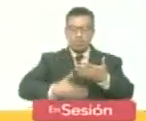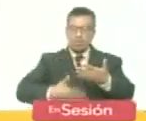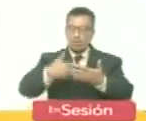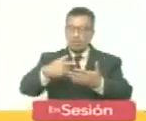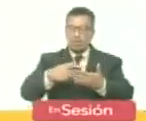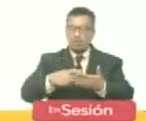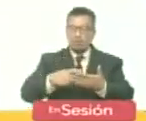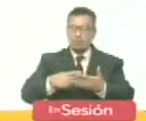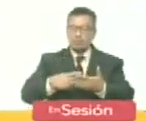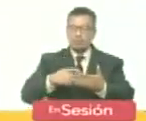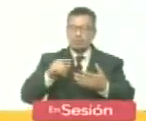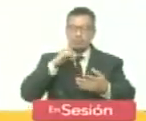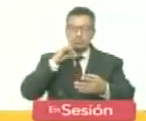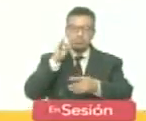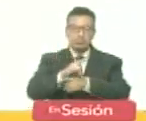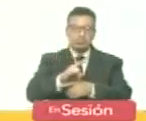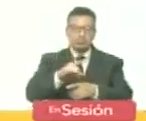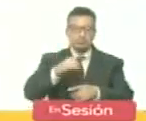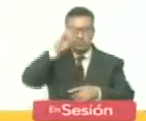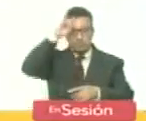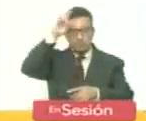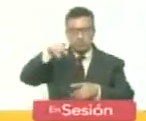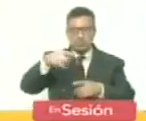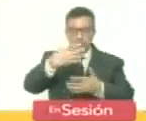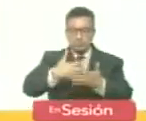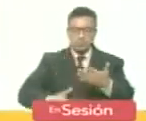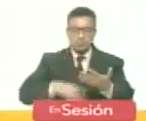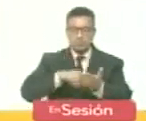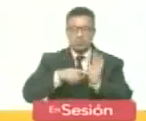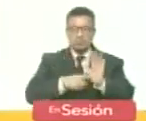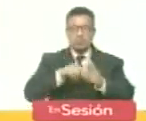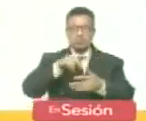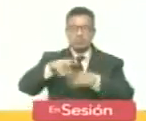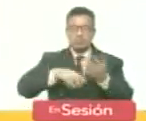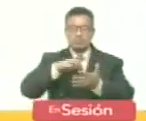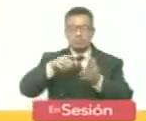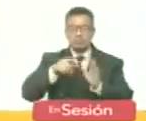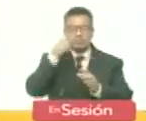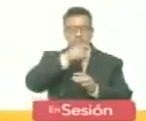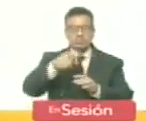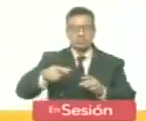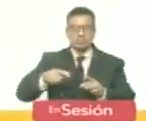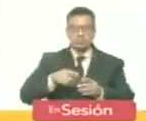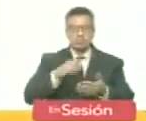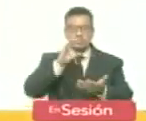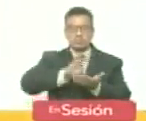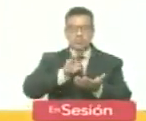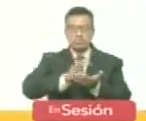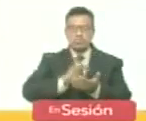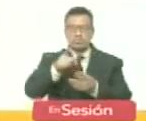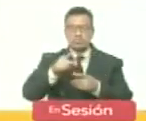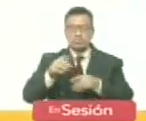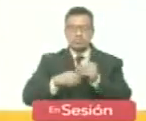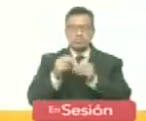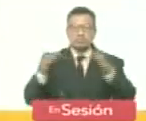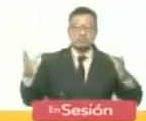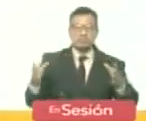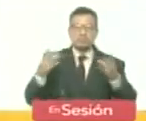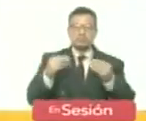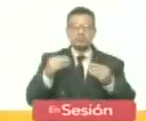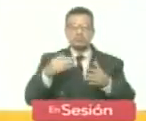que satanizan, que someten al escarnio público, se constituyó en una suerte de muro